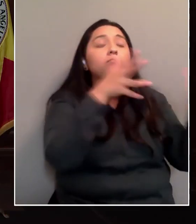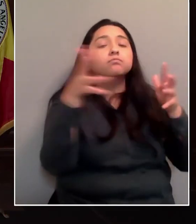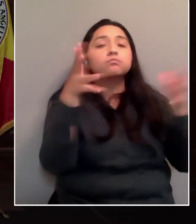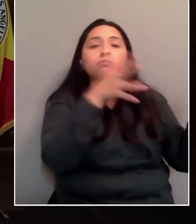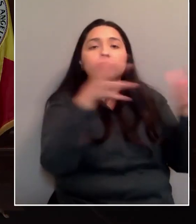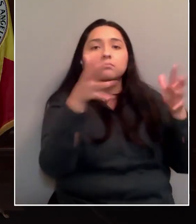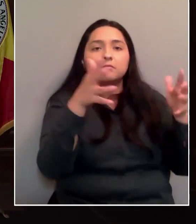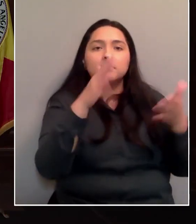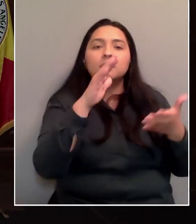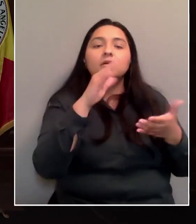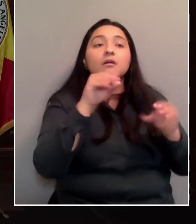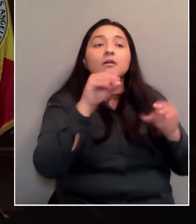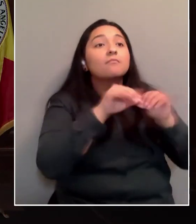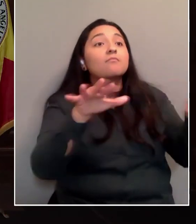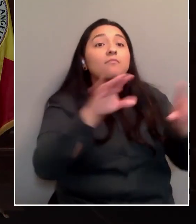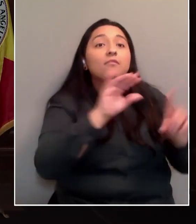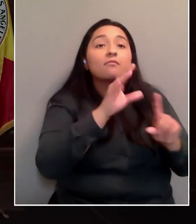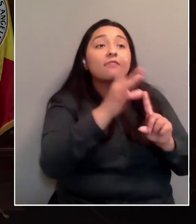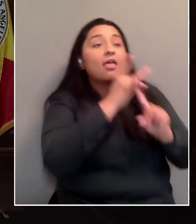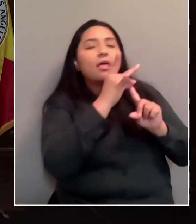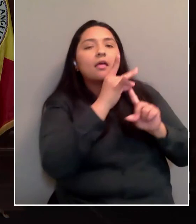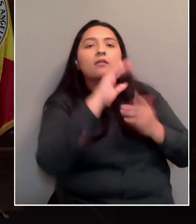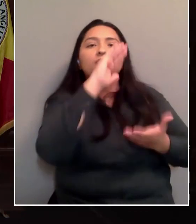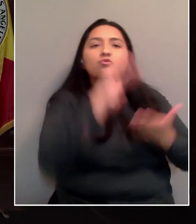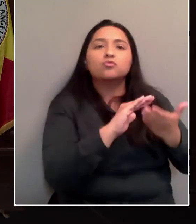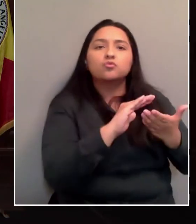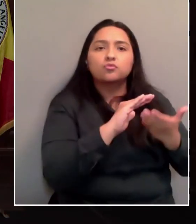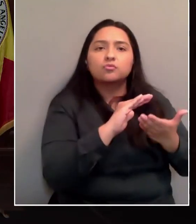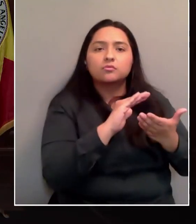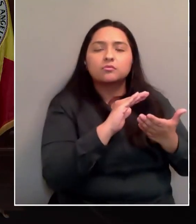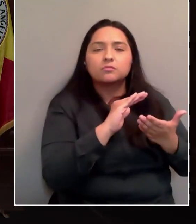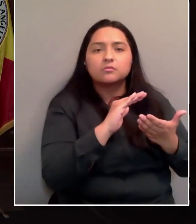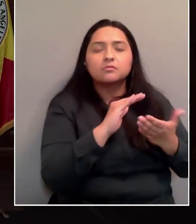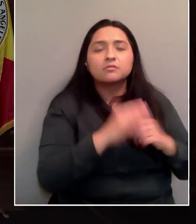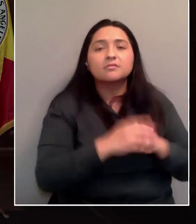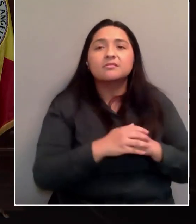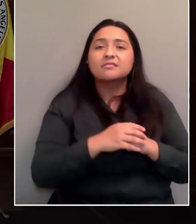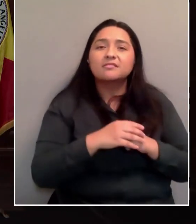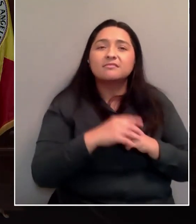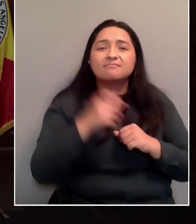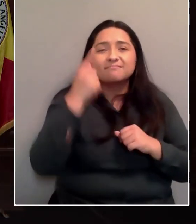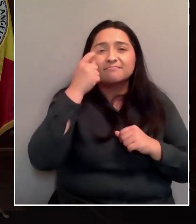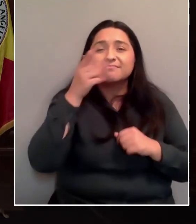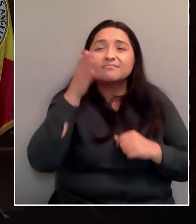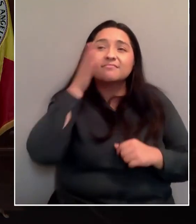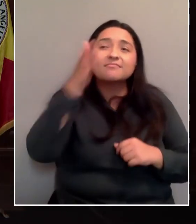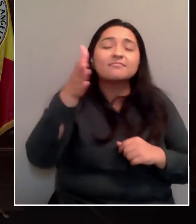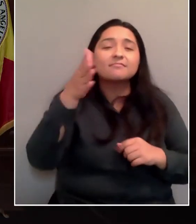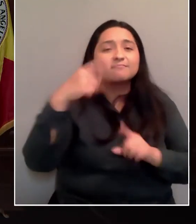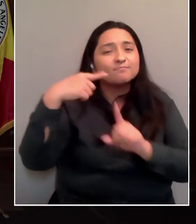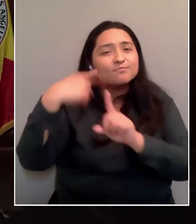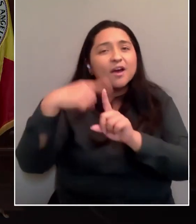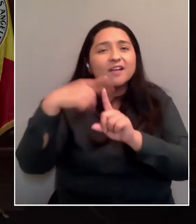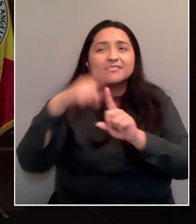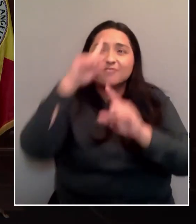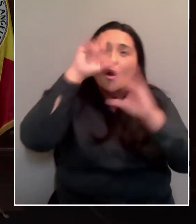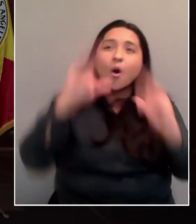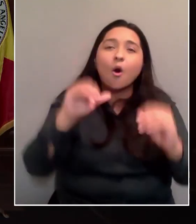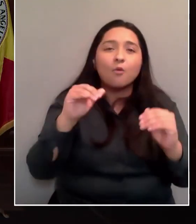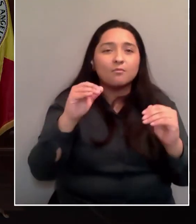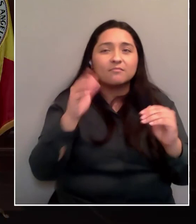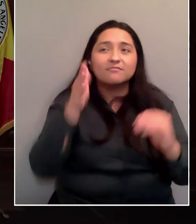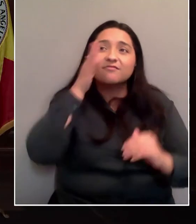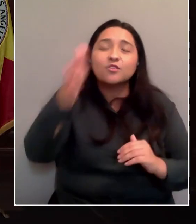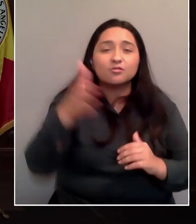Los Ángeles, hay esperanza en el horizonte. Quédense seguros. Quédense en buena salud.